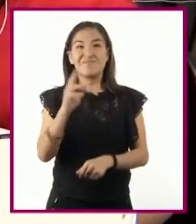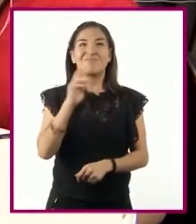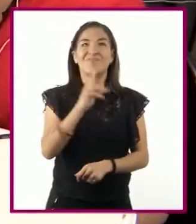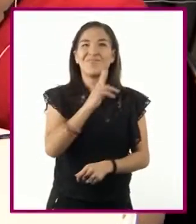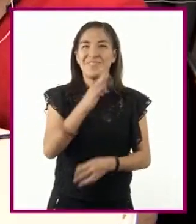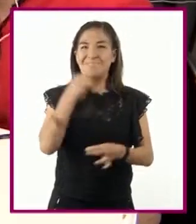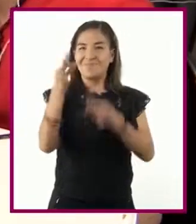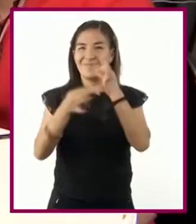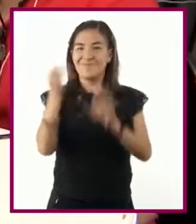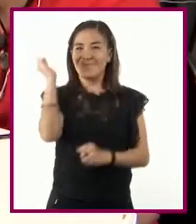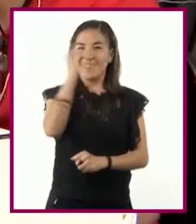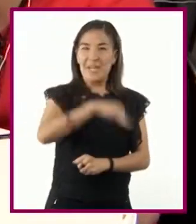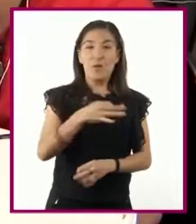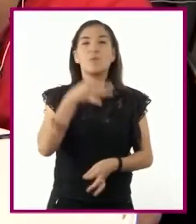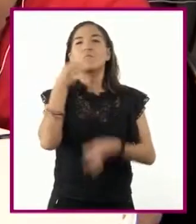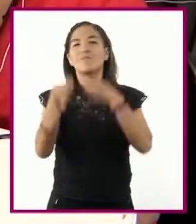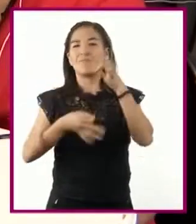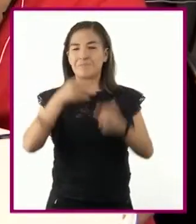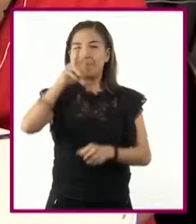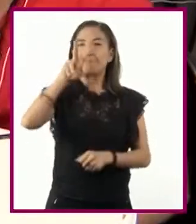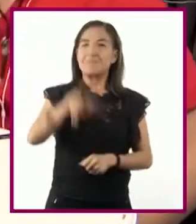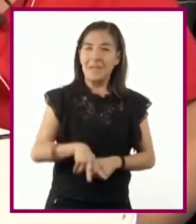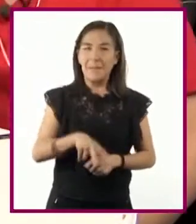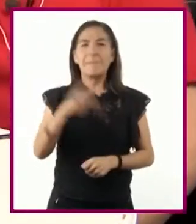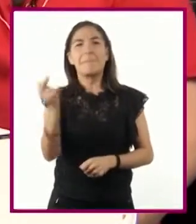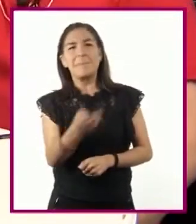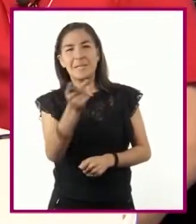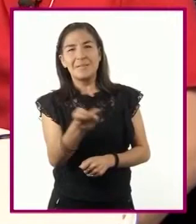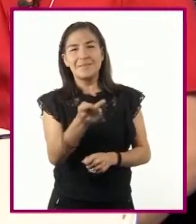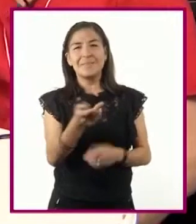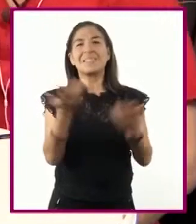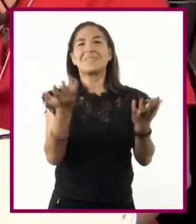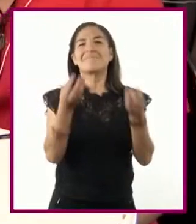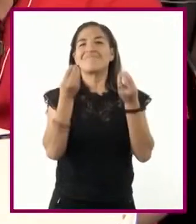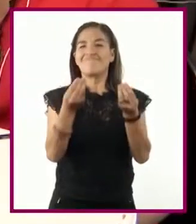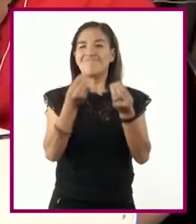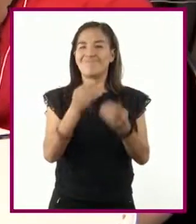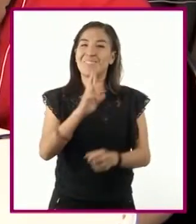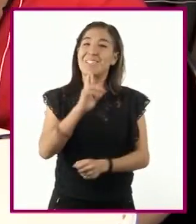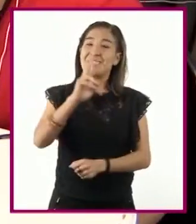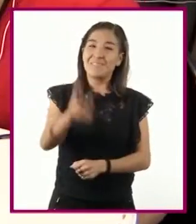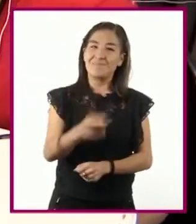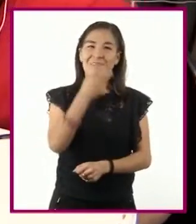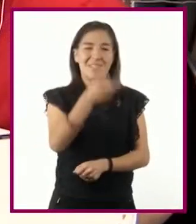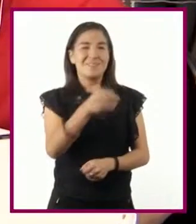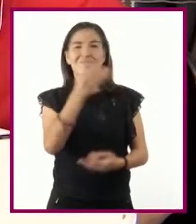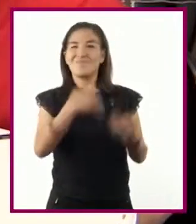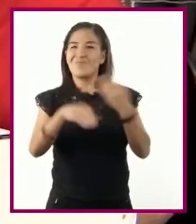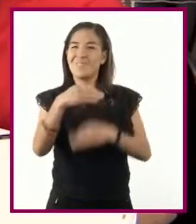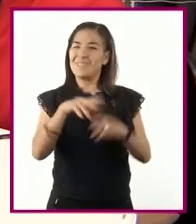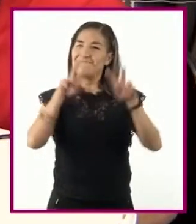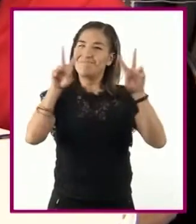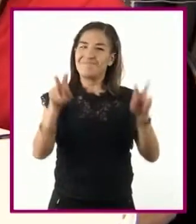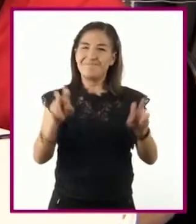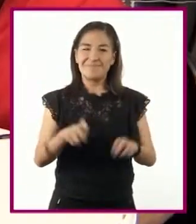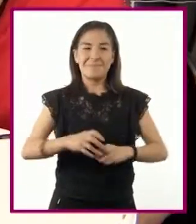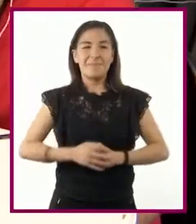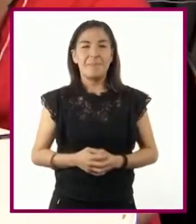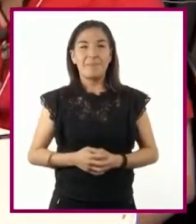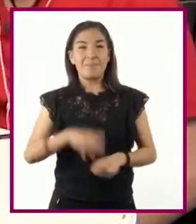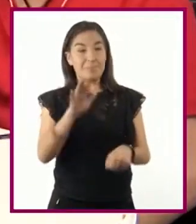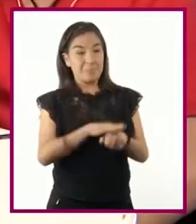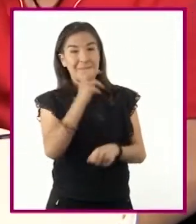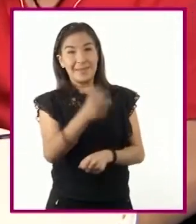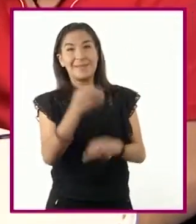falsas, noticias verdaderas, preguntas y muchísimas respuestas de todos los tipos. Por eso